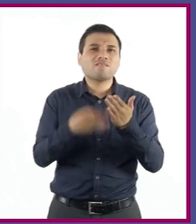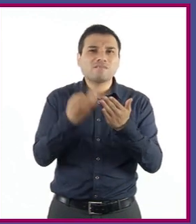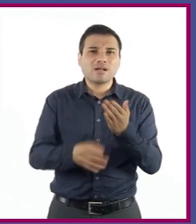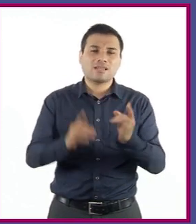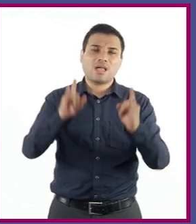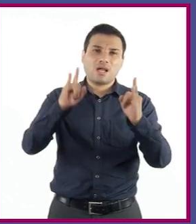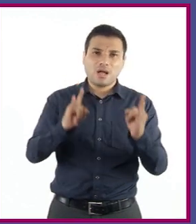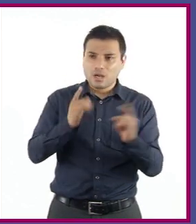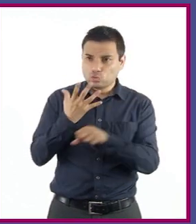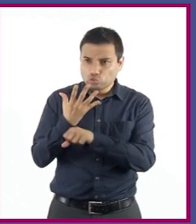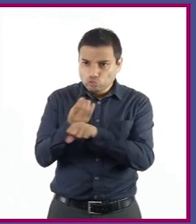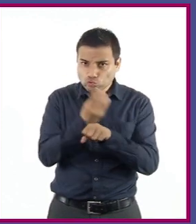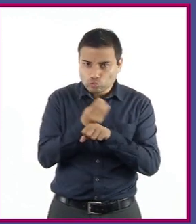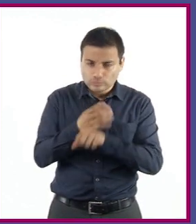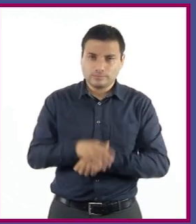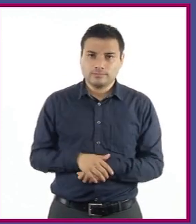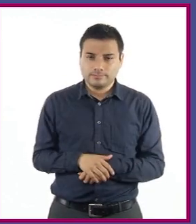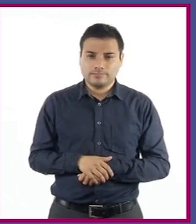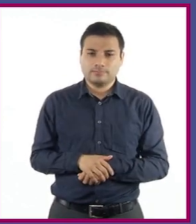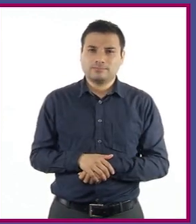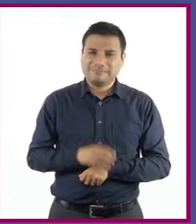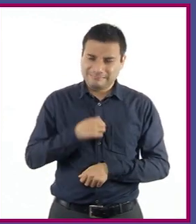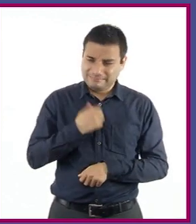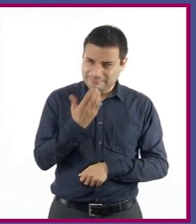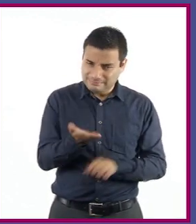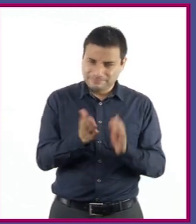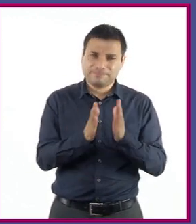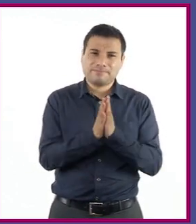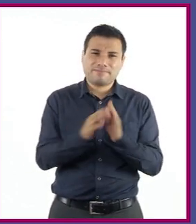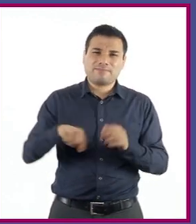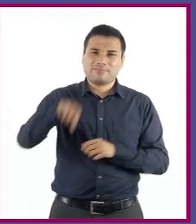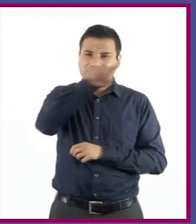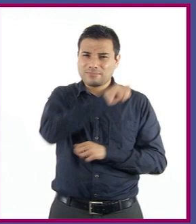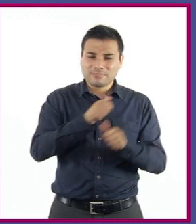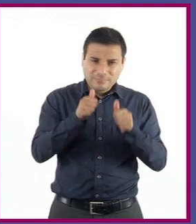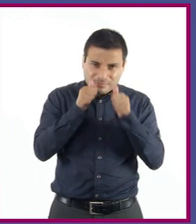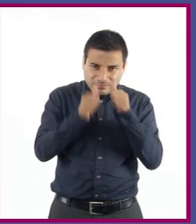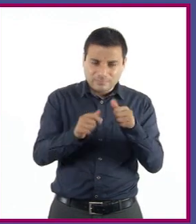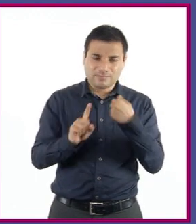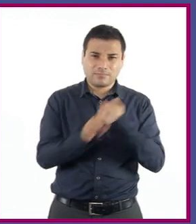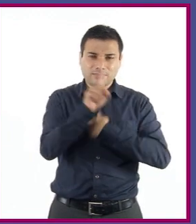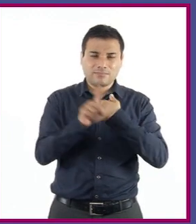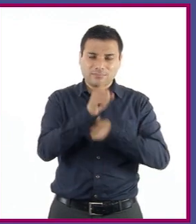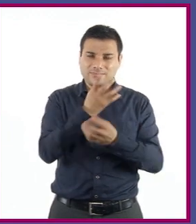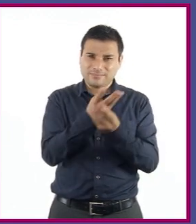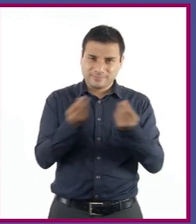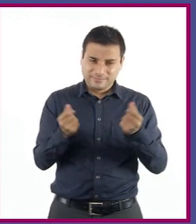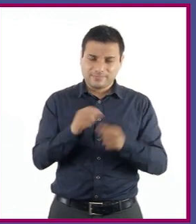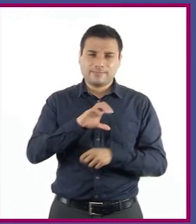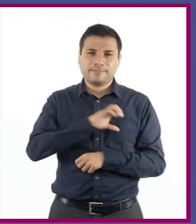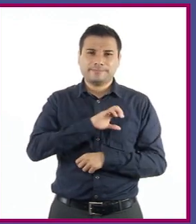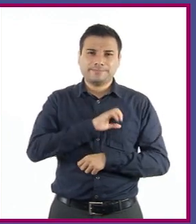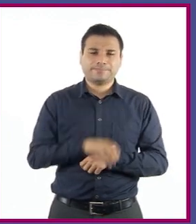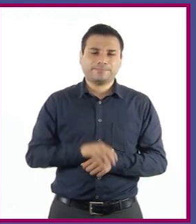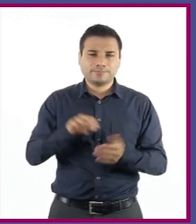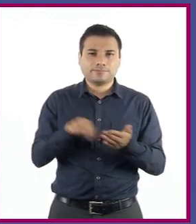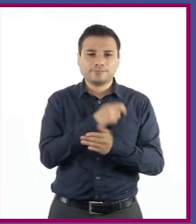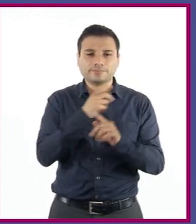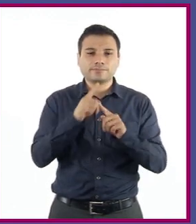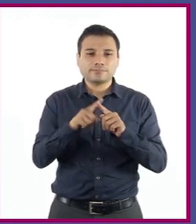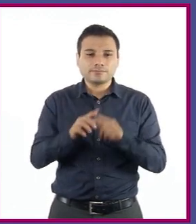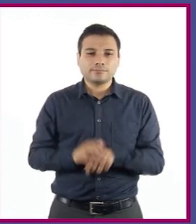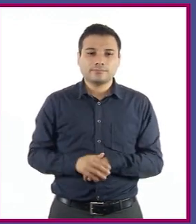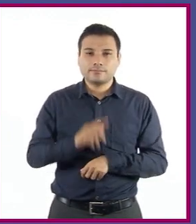las canchas. Por lo tanto, le pedimos su pronta intervención para solucionar dicho problema. Atentamente, Teresa de la